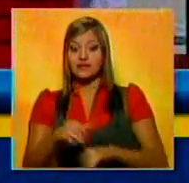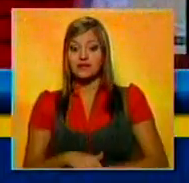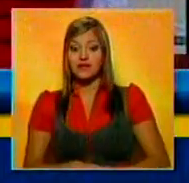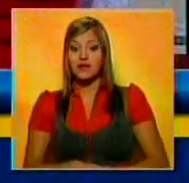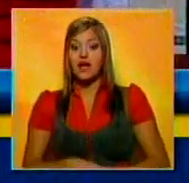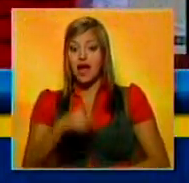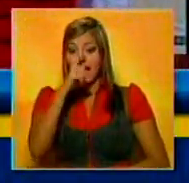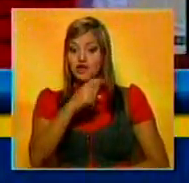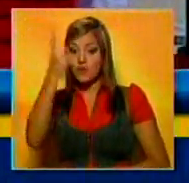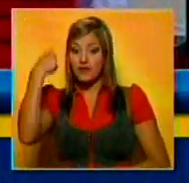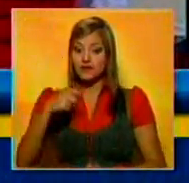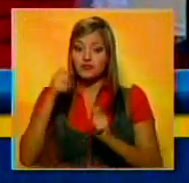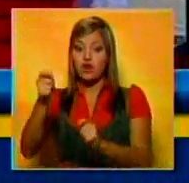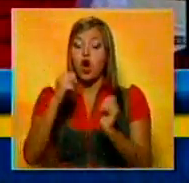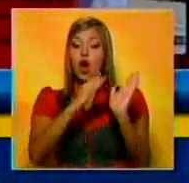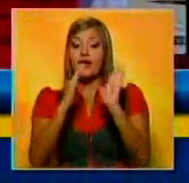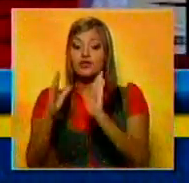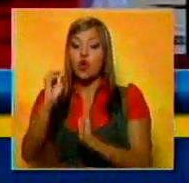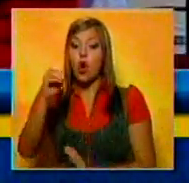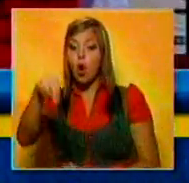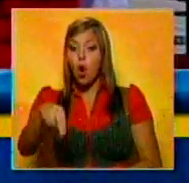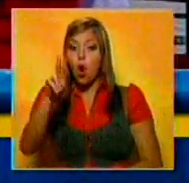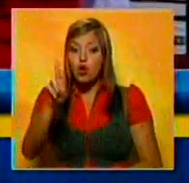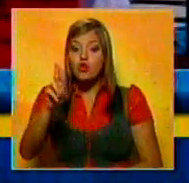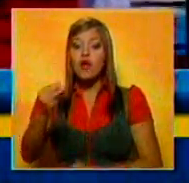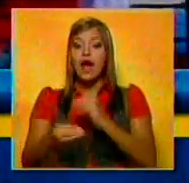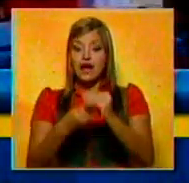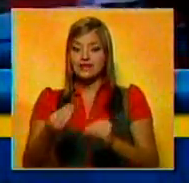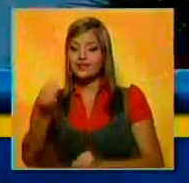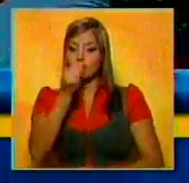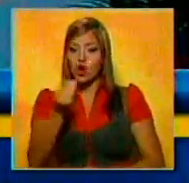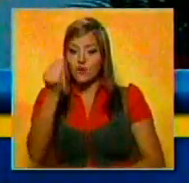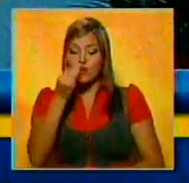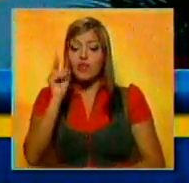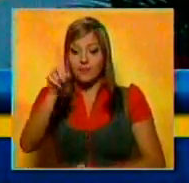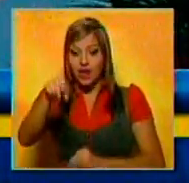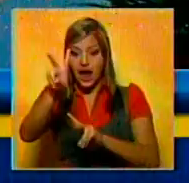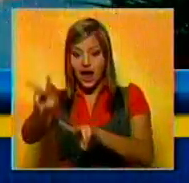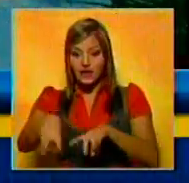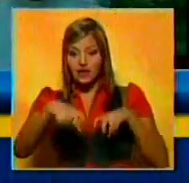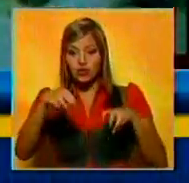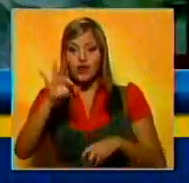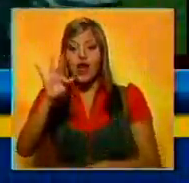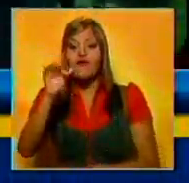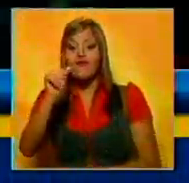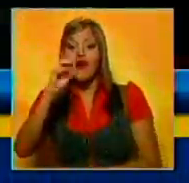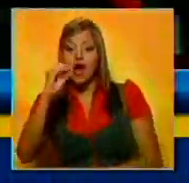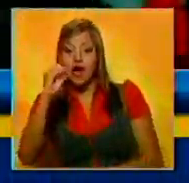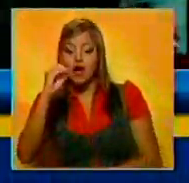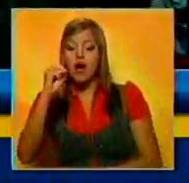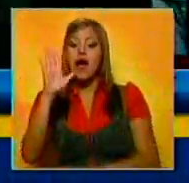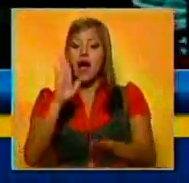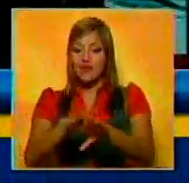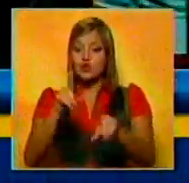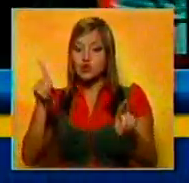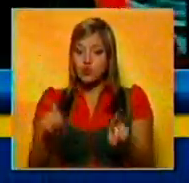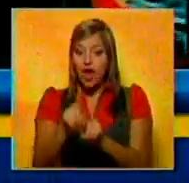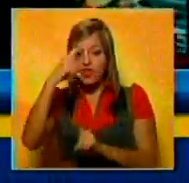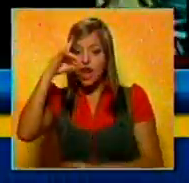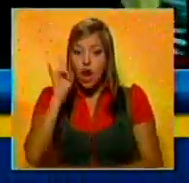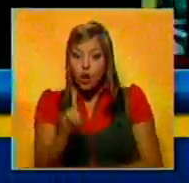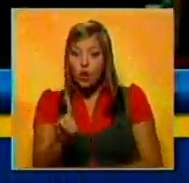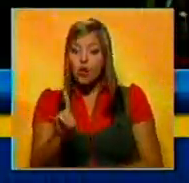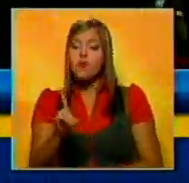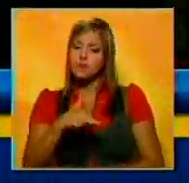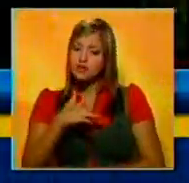otorgado el año pasado por la Organización de las Naciones Unidas para la alimentación y la agricultura FAO Morales habría expresado el lunes